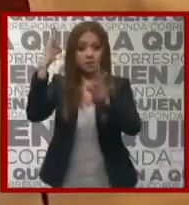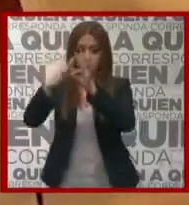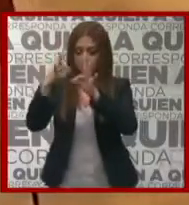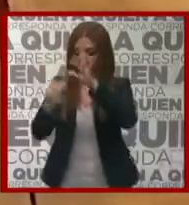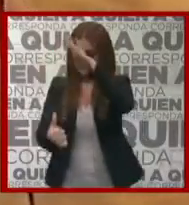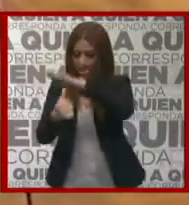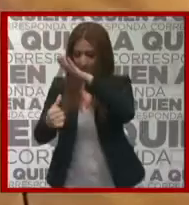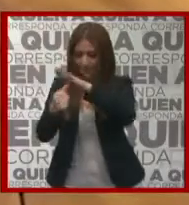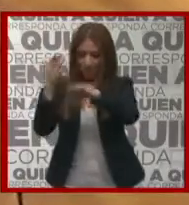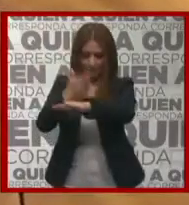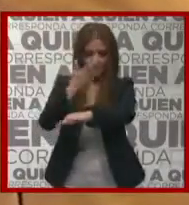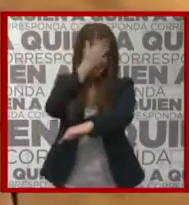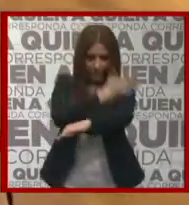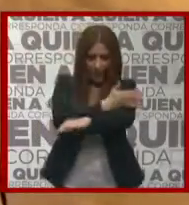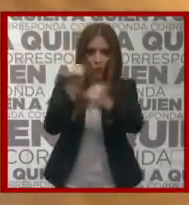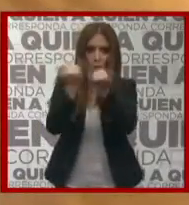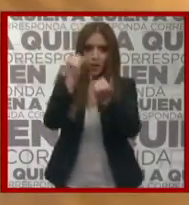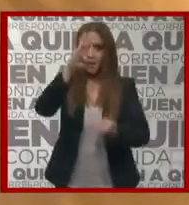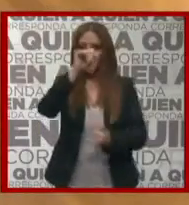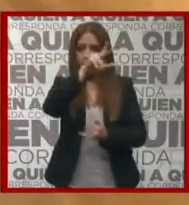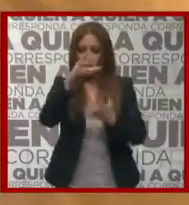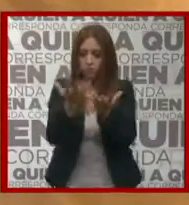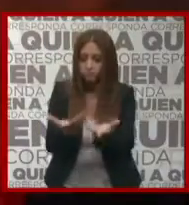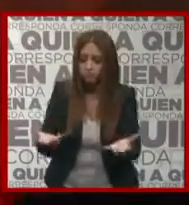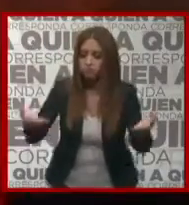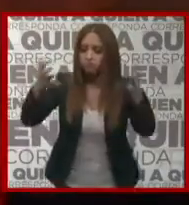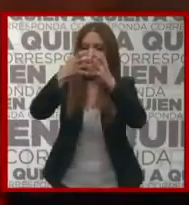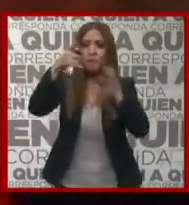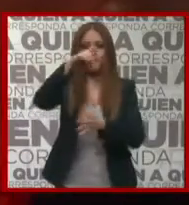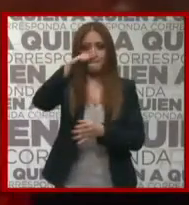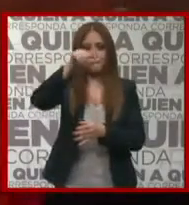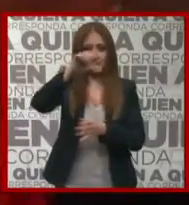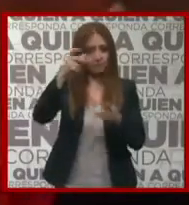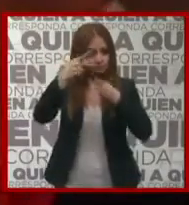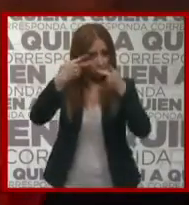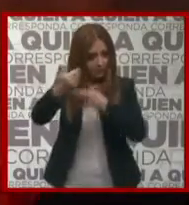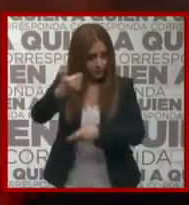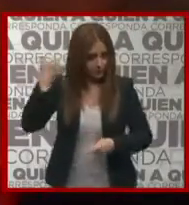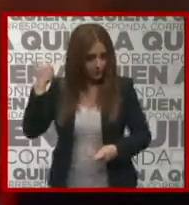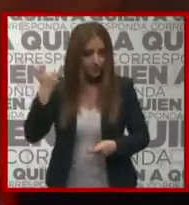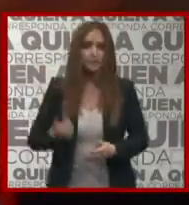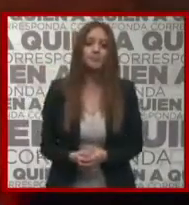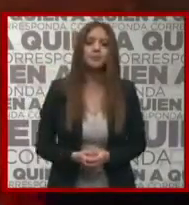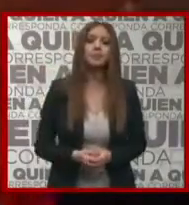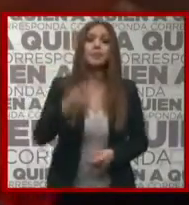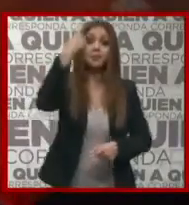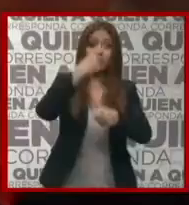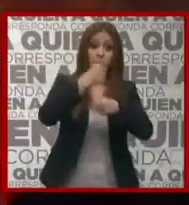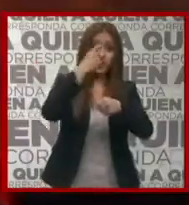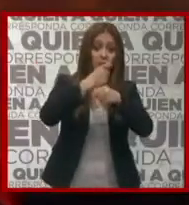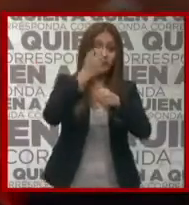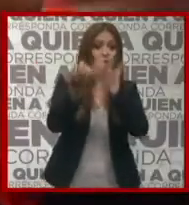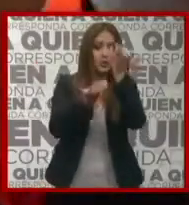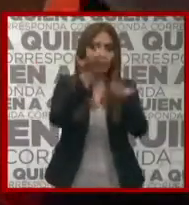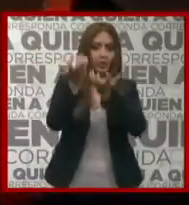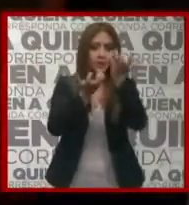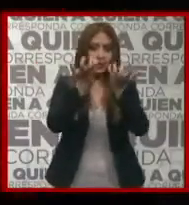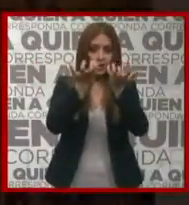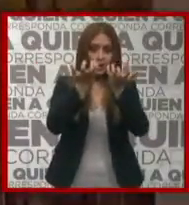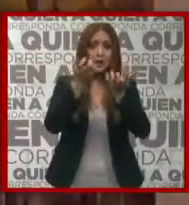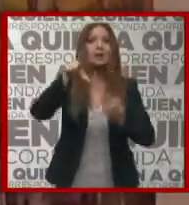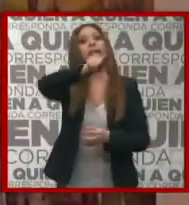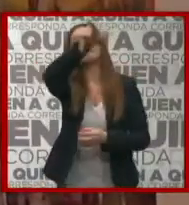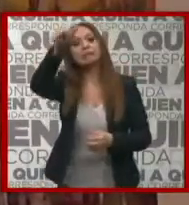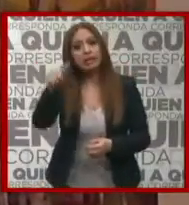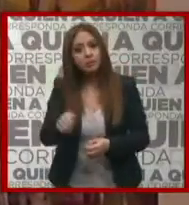madera, un recipiente de barro y la masa previamente preparada. Primero se hierve el maíz, ya que está cocido, ya